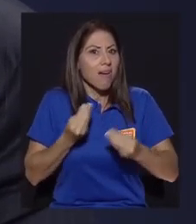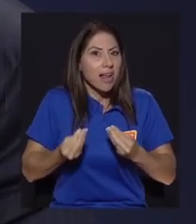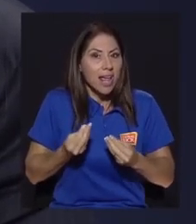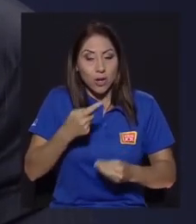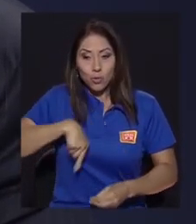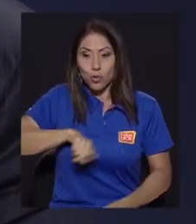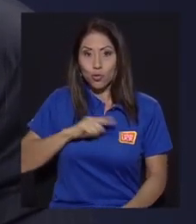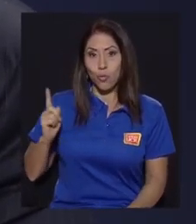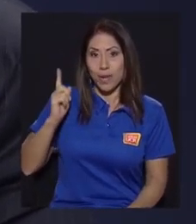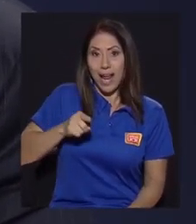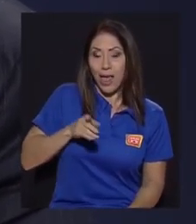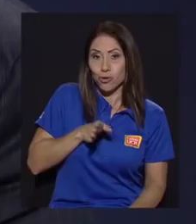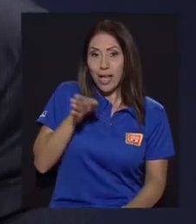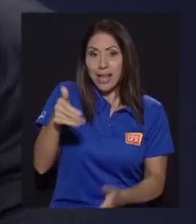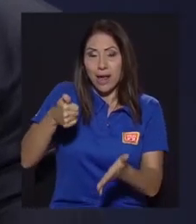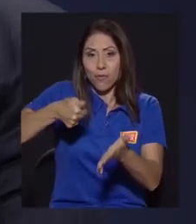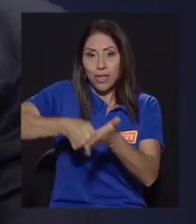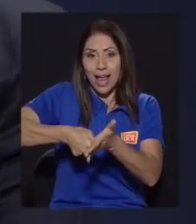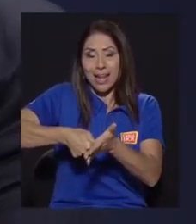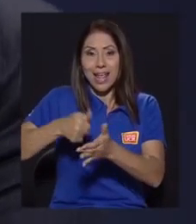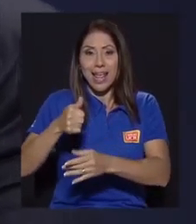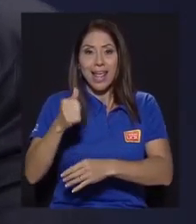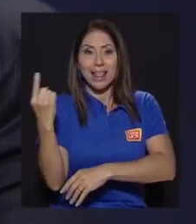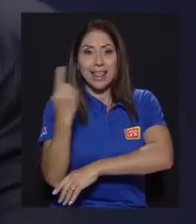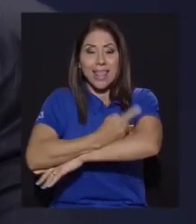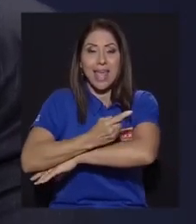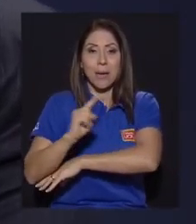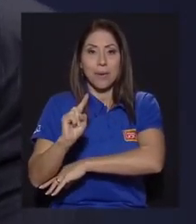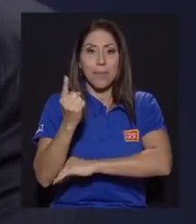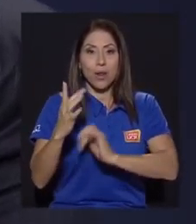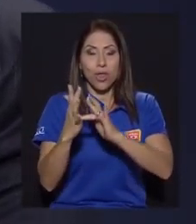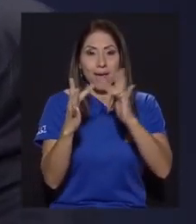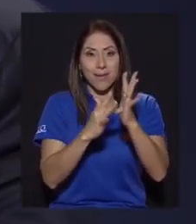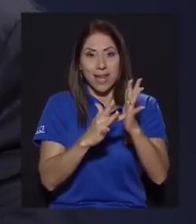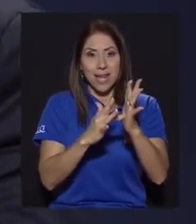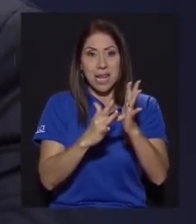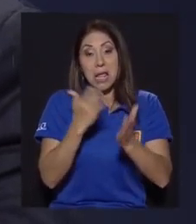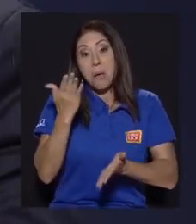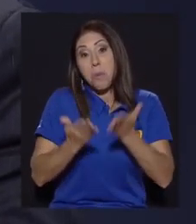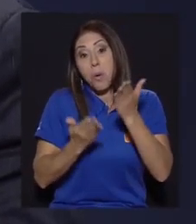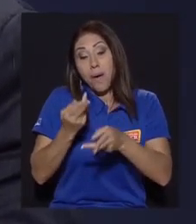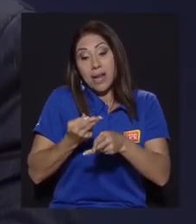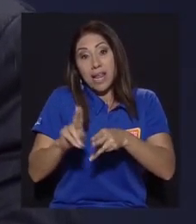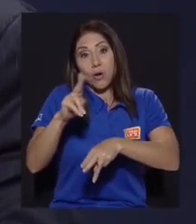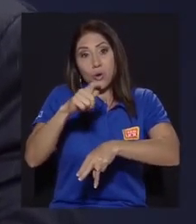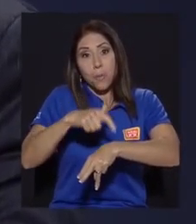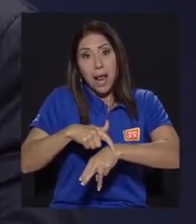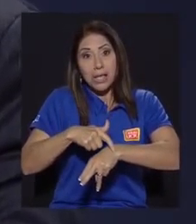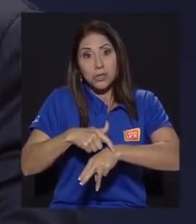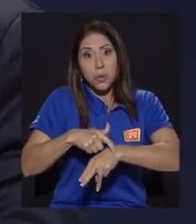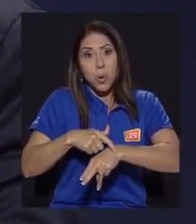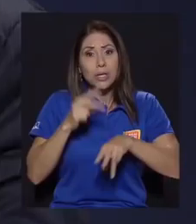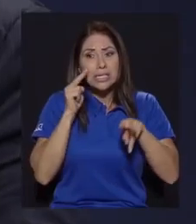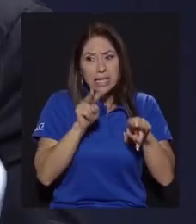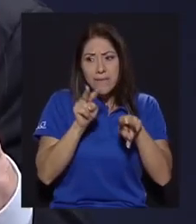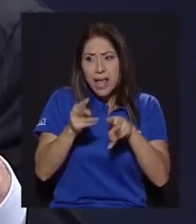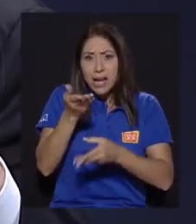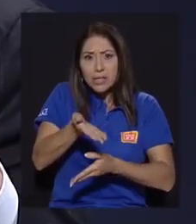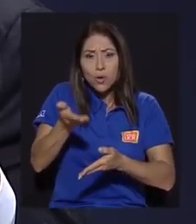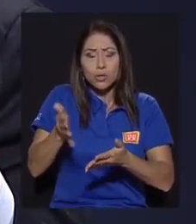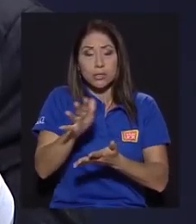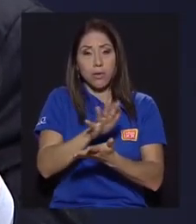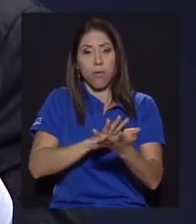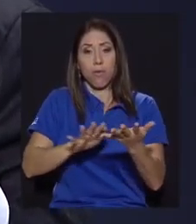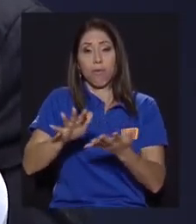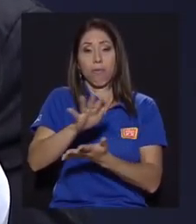primero de abril y es probable que en el corto plazo las cosas se vean confusas pero en el largo